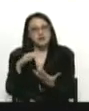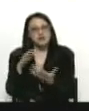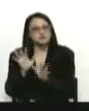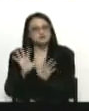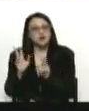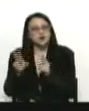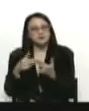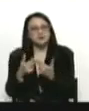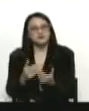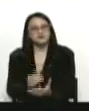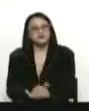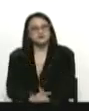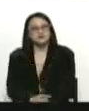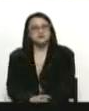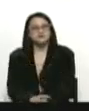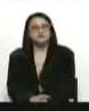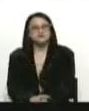aquí.